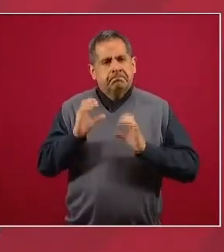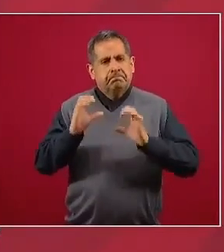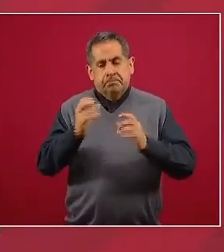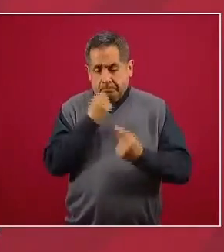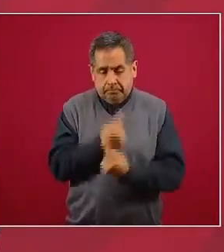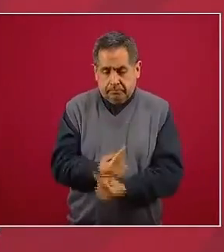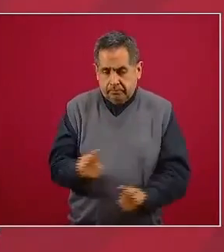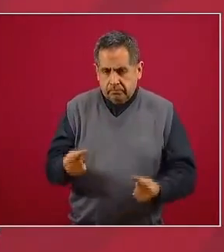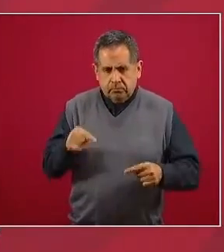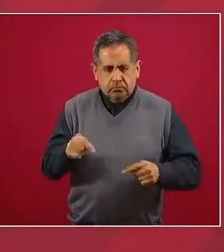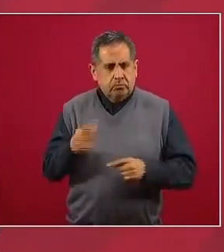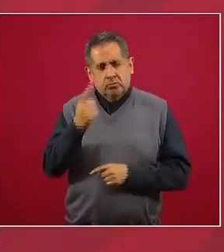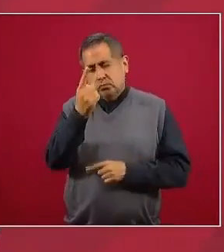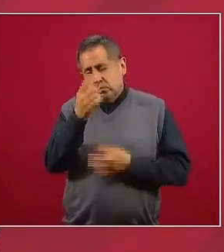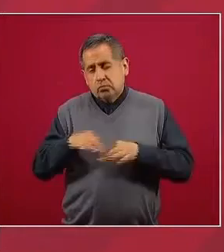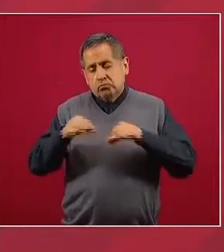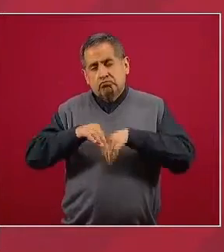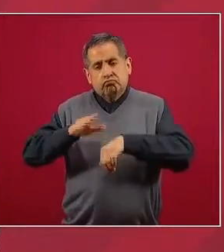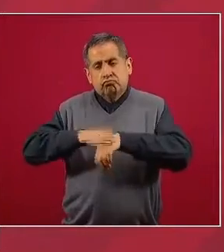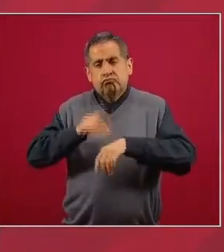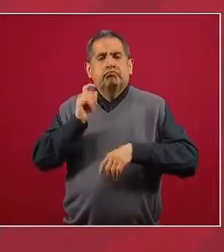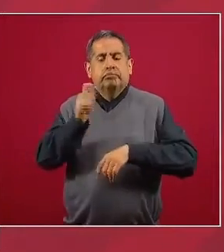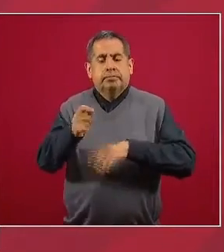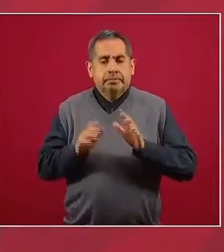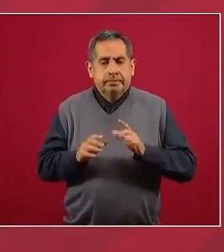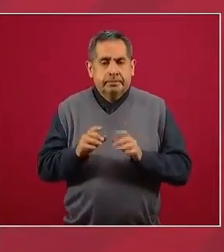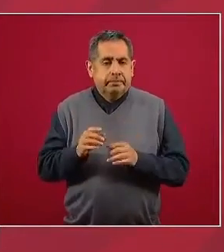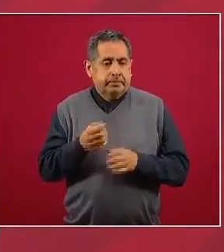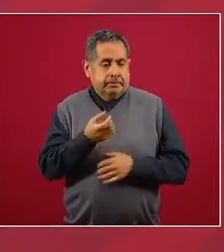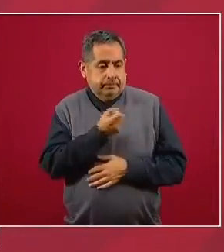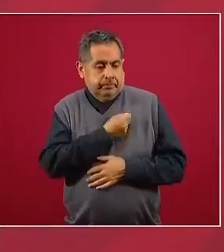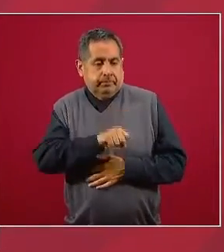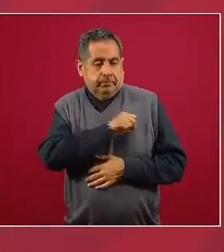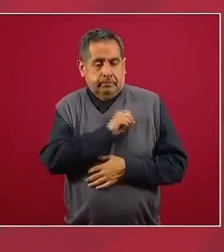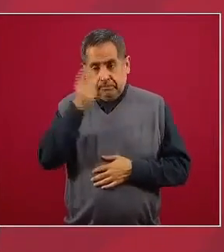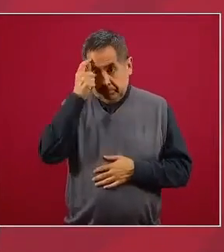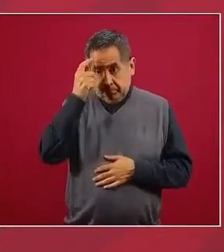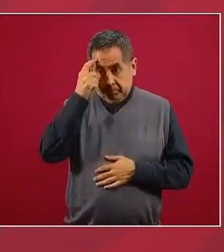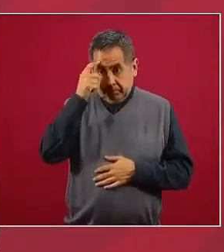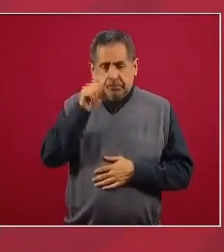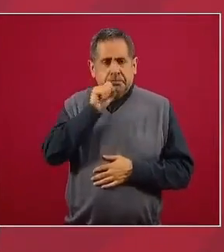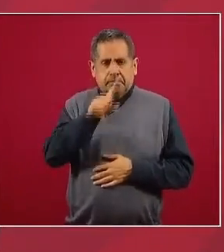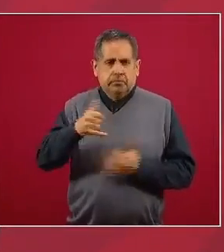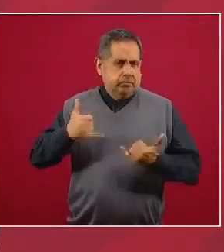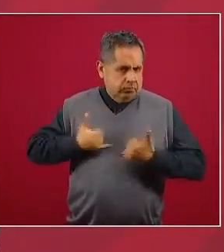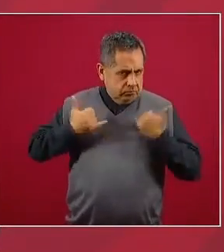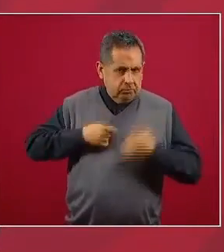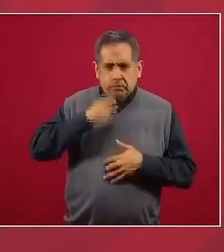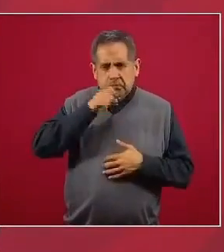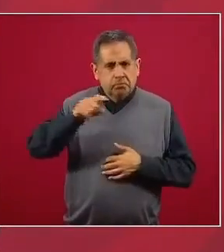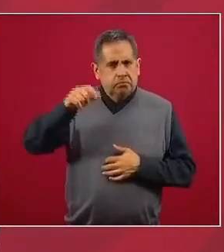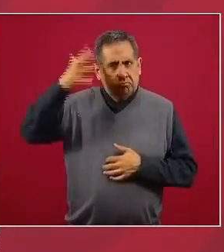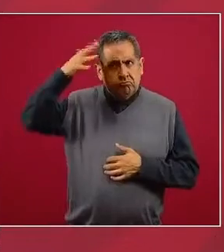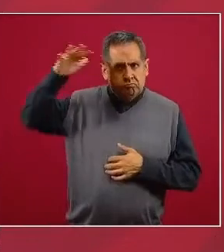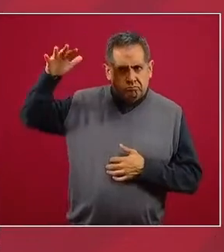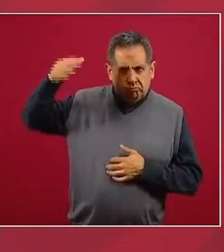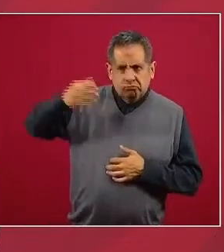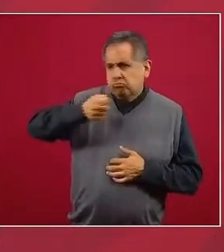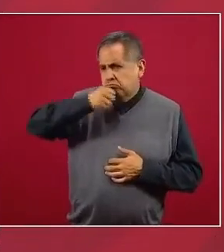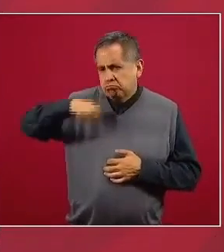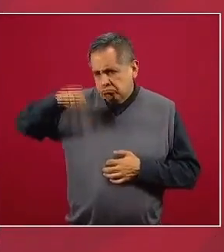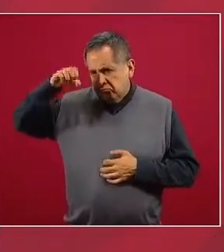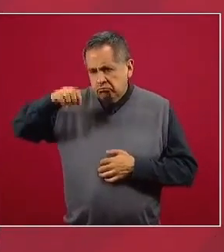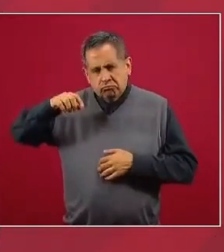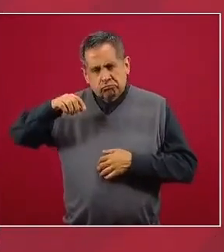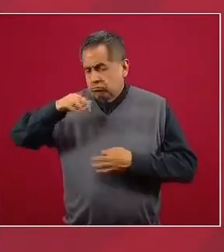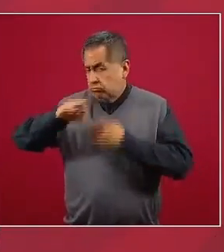de la niñez, y uno de los elementos que se ha hablado es la salud mental, y lo mismo para personas adolescentes y lo mismo para adultos mayores,